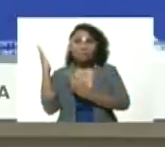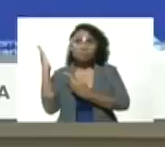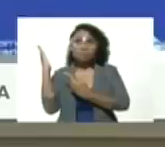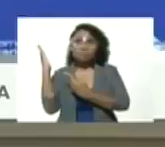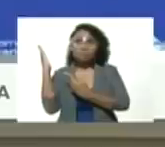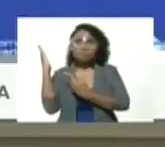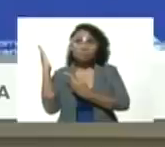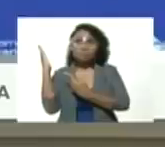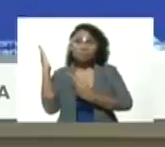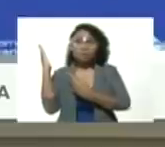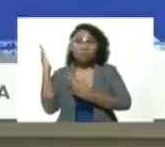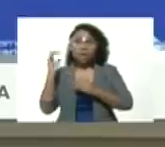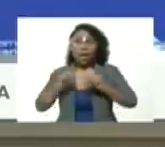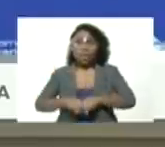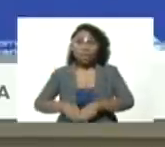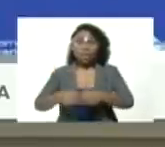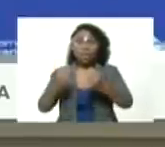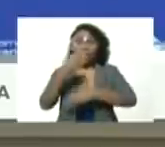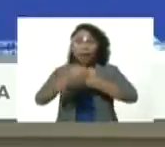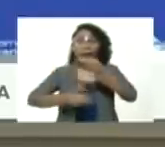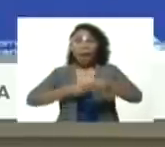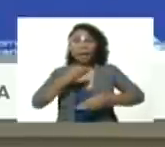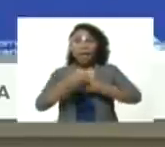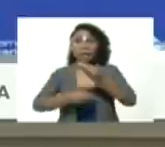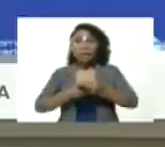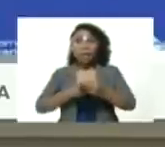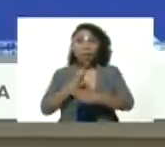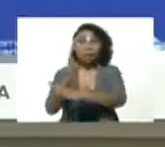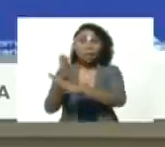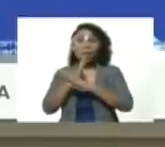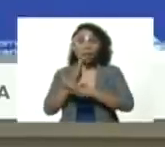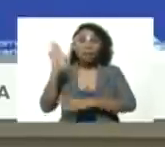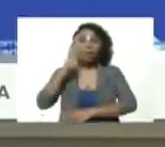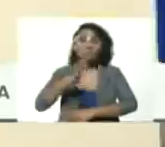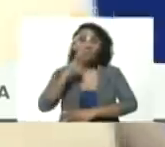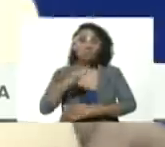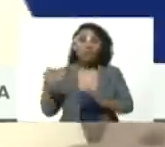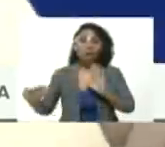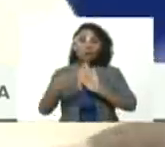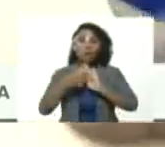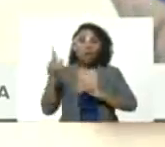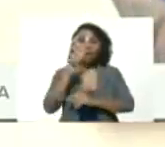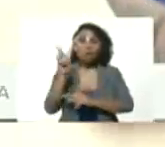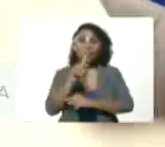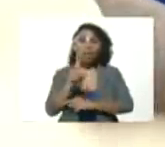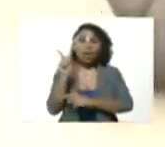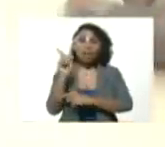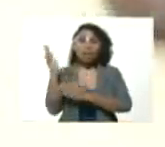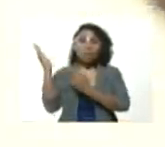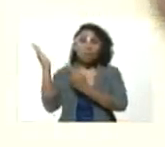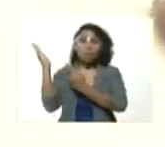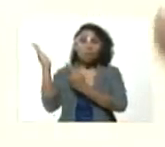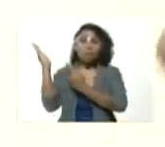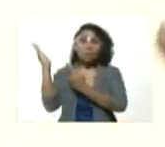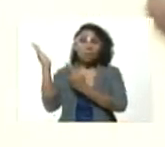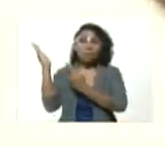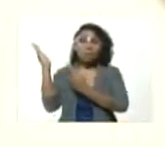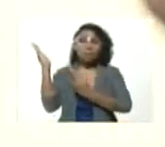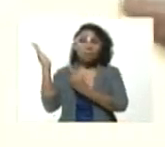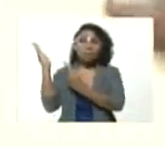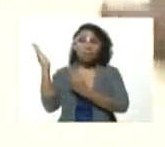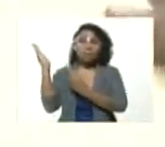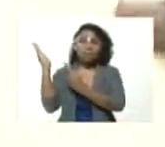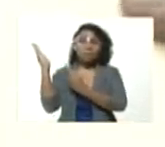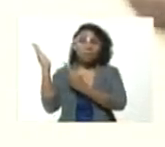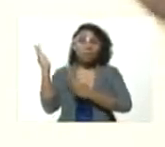del daño que ha causado el bloqueo criminal contra Venezuela. Eso que confesaron, dijeron, vamos a